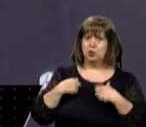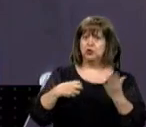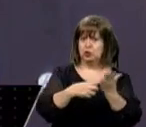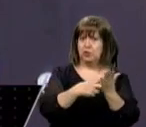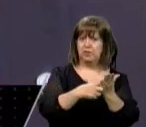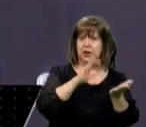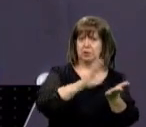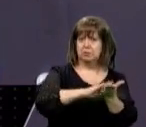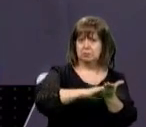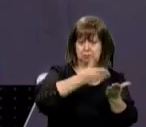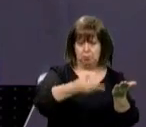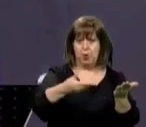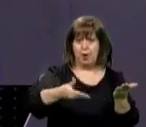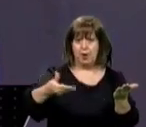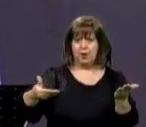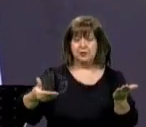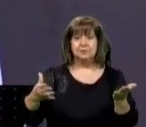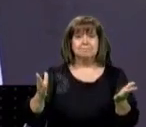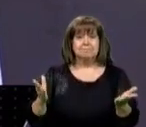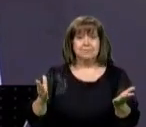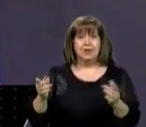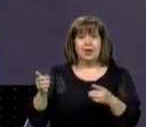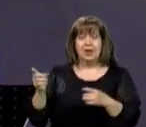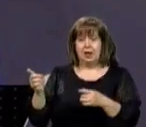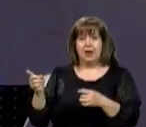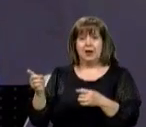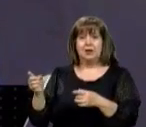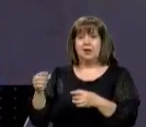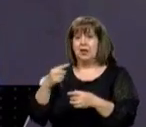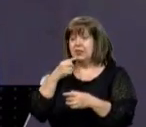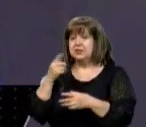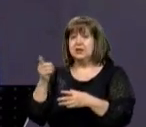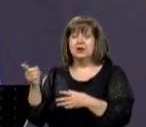con quejas. O sea, y la verdad que lo que él decía que no se había hecho